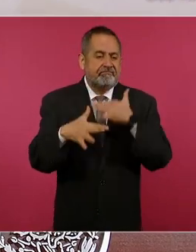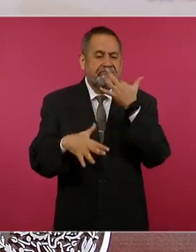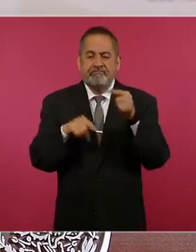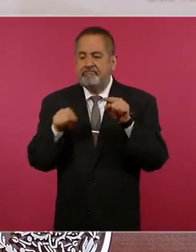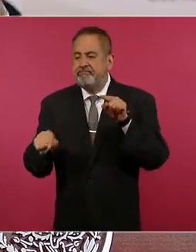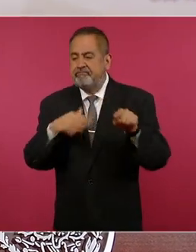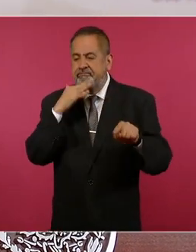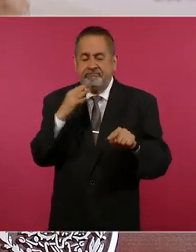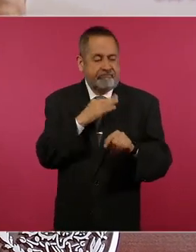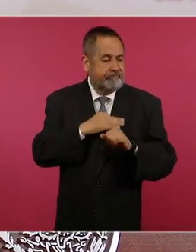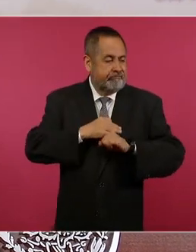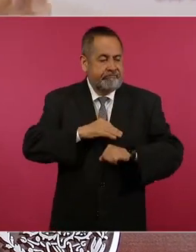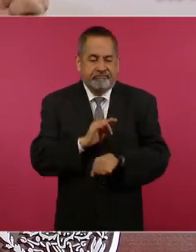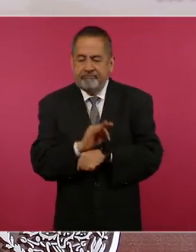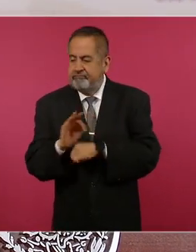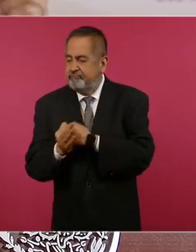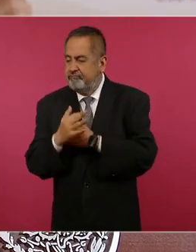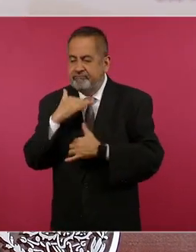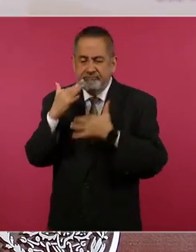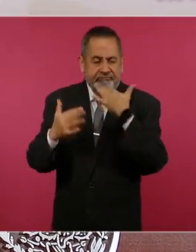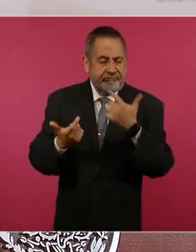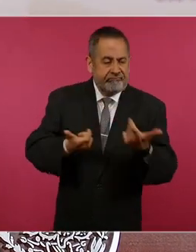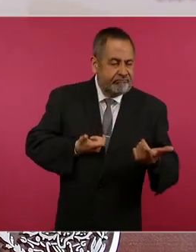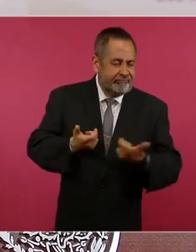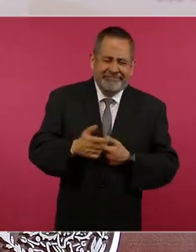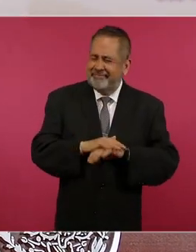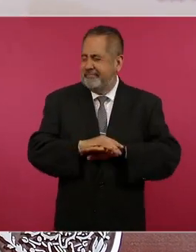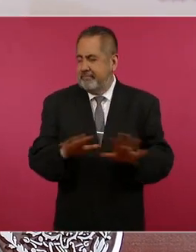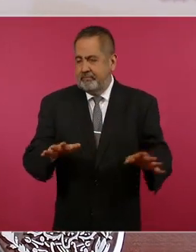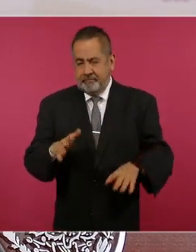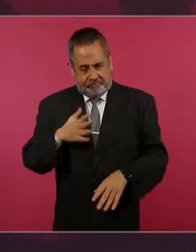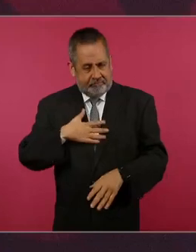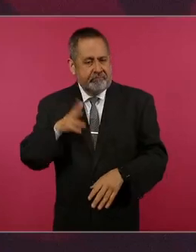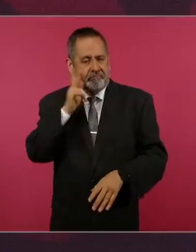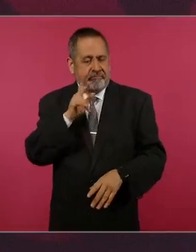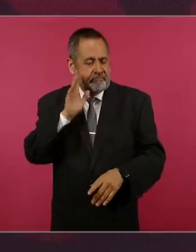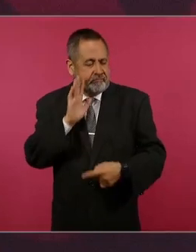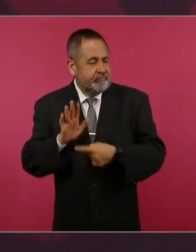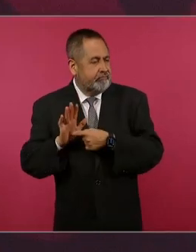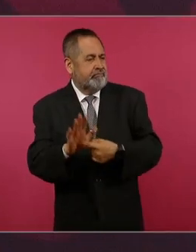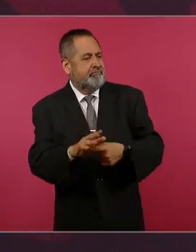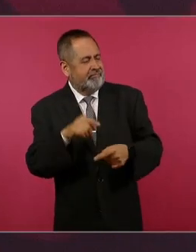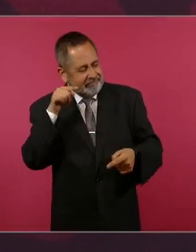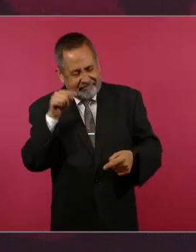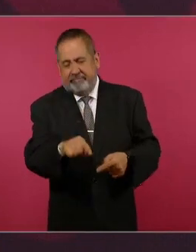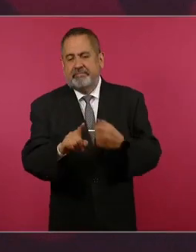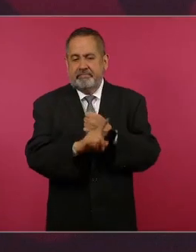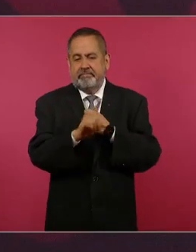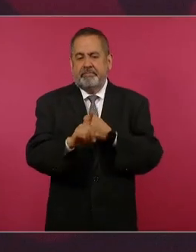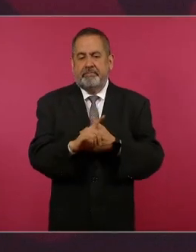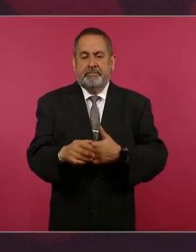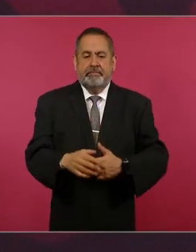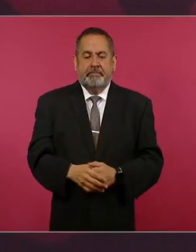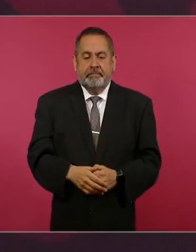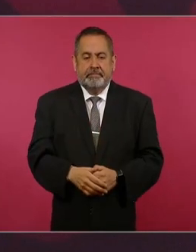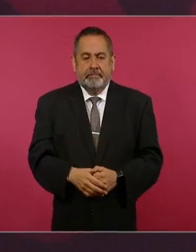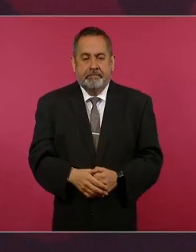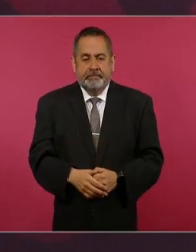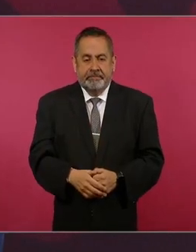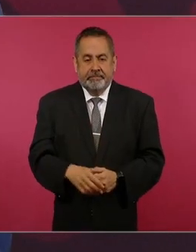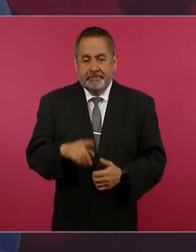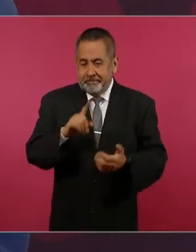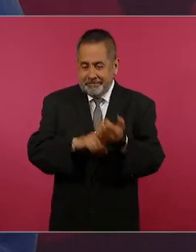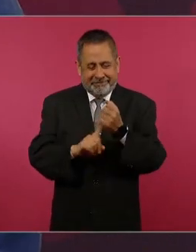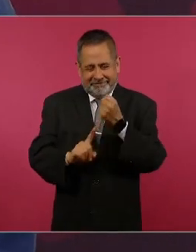y lo puedo sostener en cualquier foro, tan era el principal